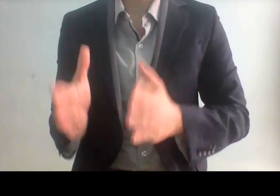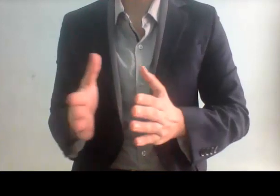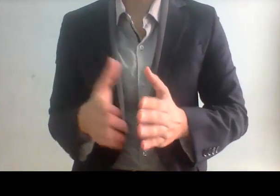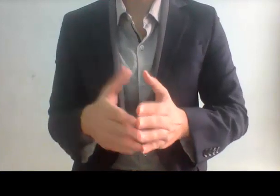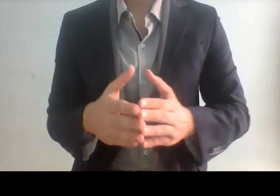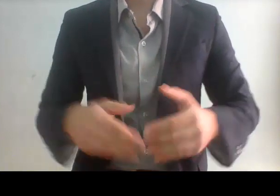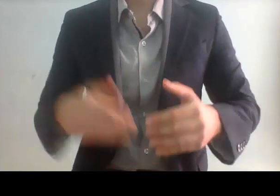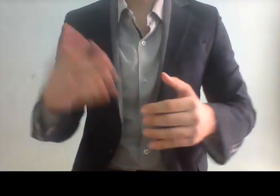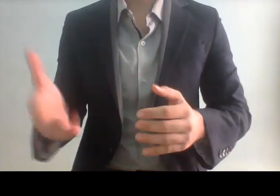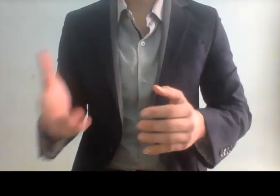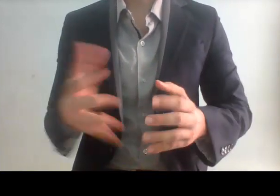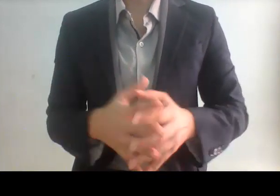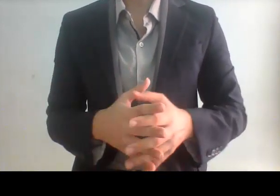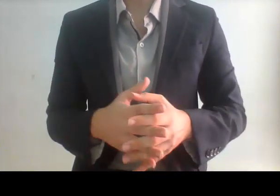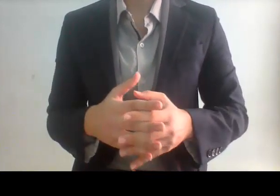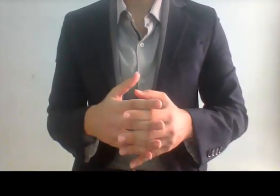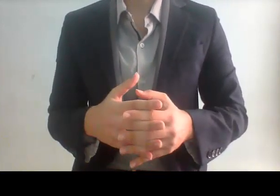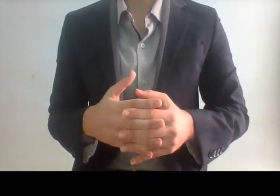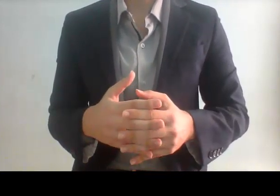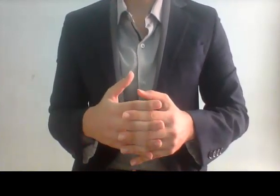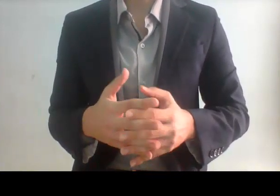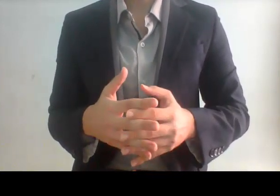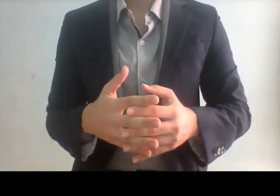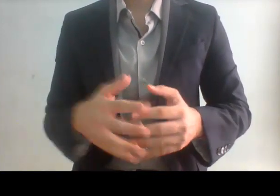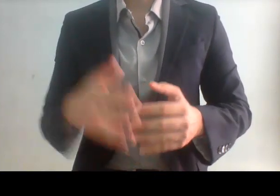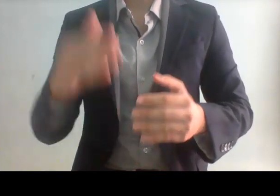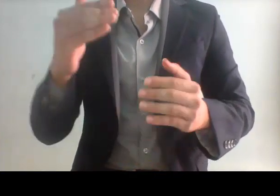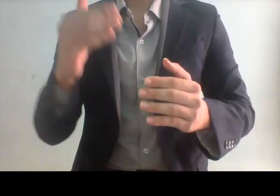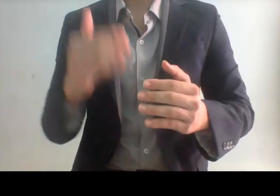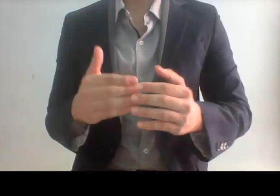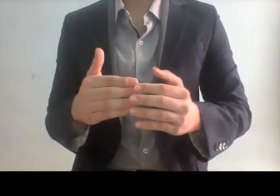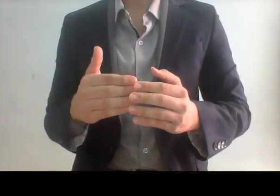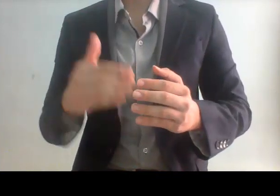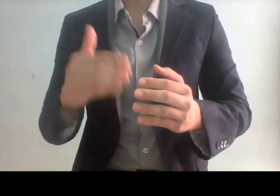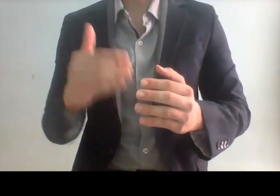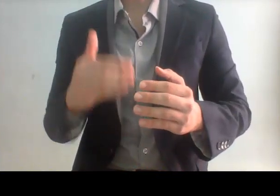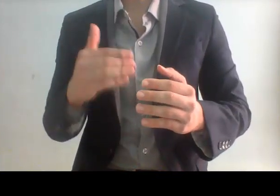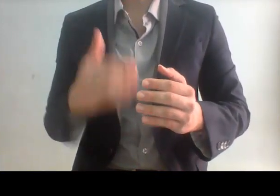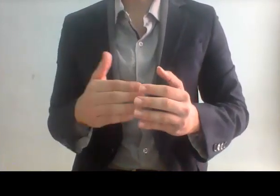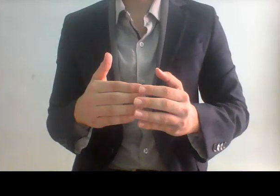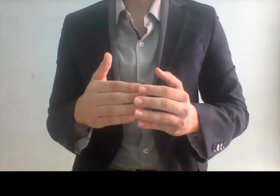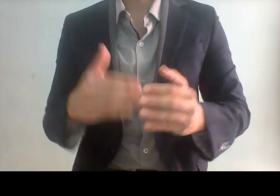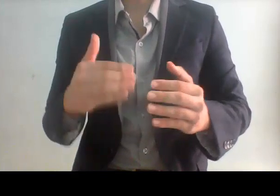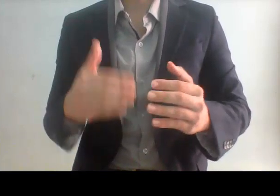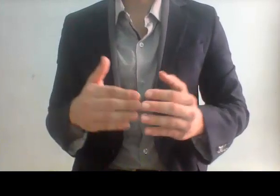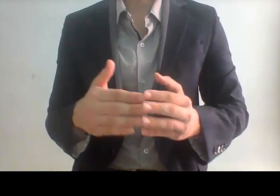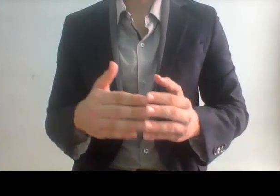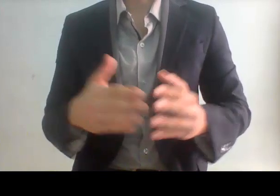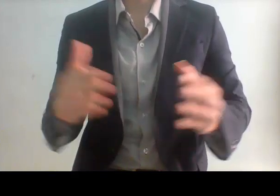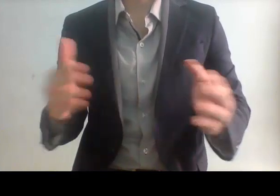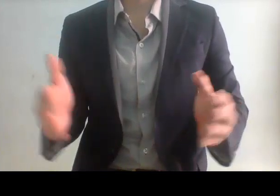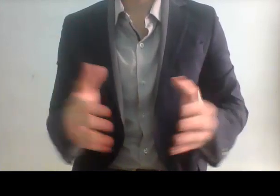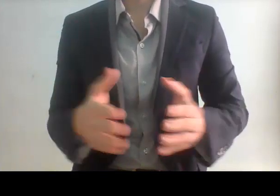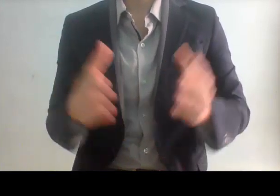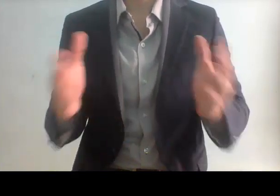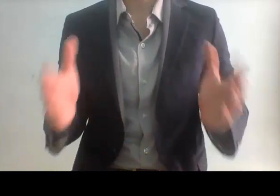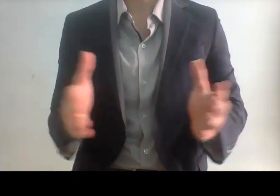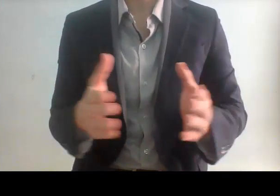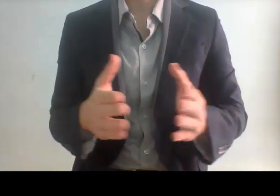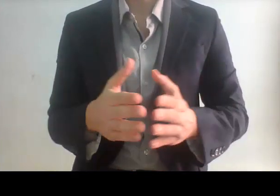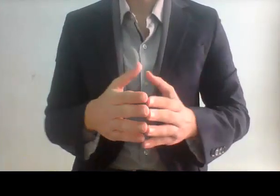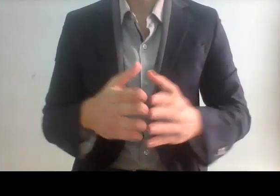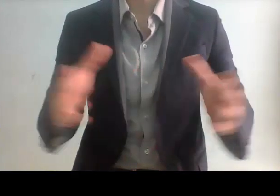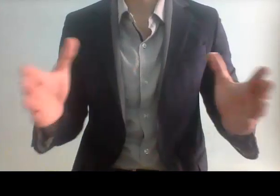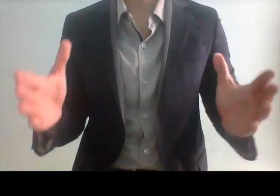operaciones simuladas, donde el mismo SAT entregó una lista donde se tenía un conjunto de empresas que presuntamente hacían actividades